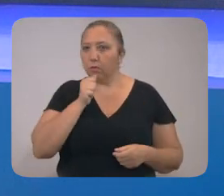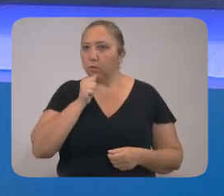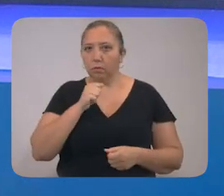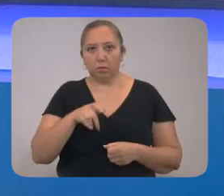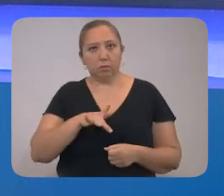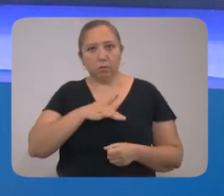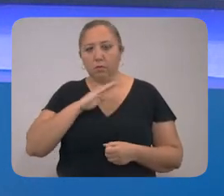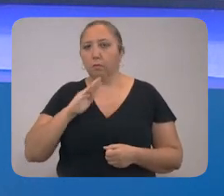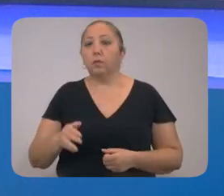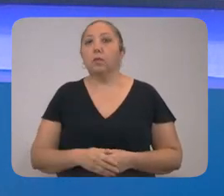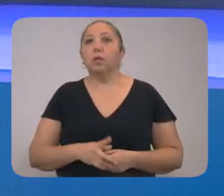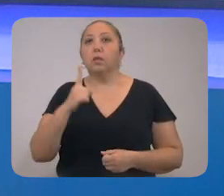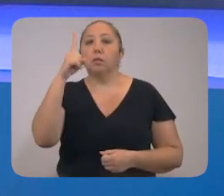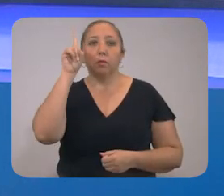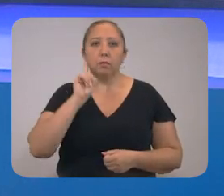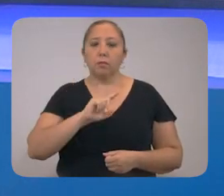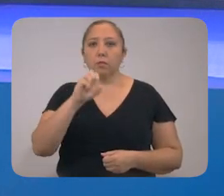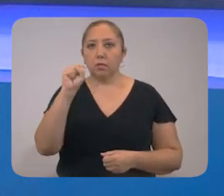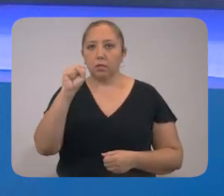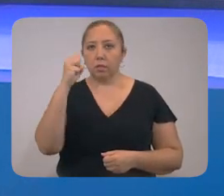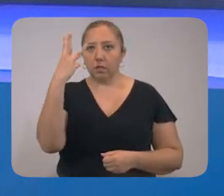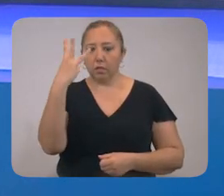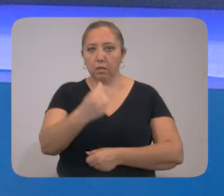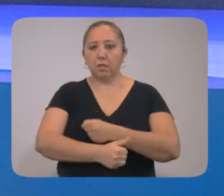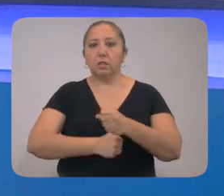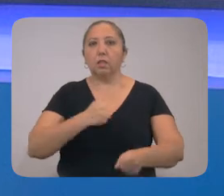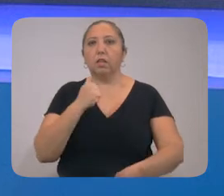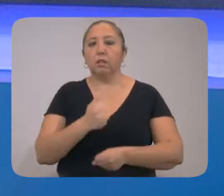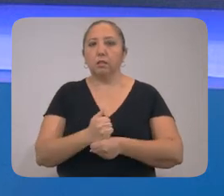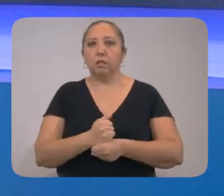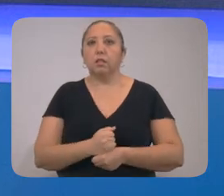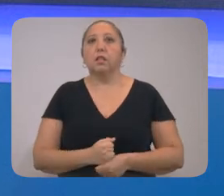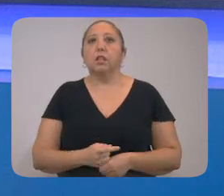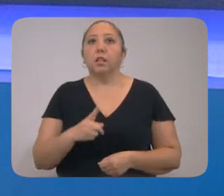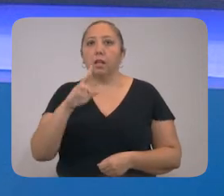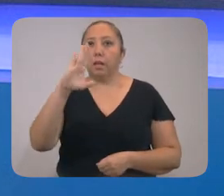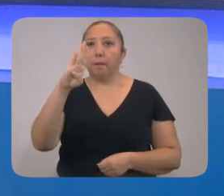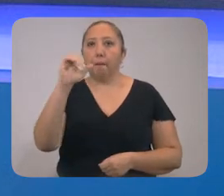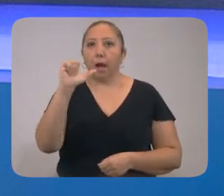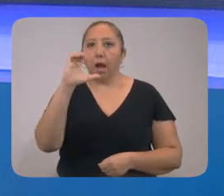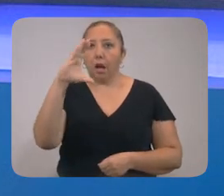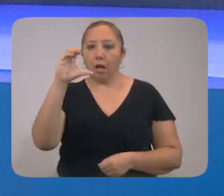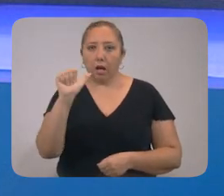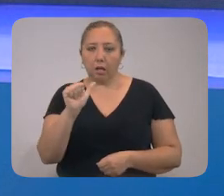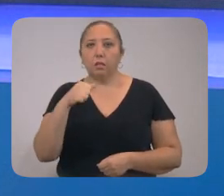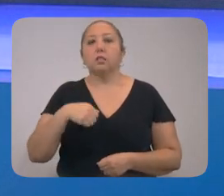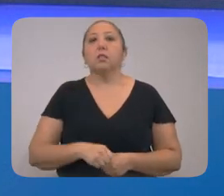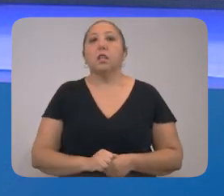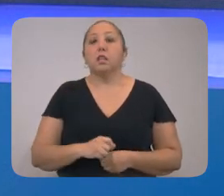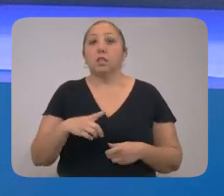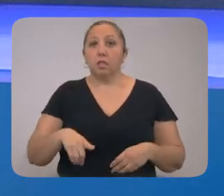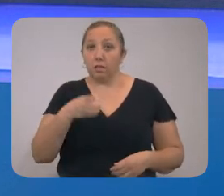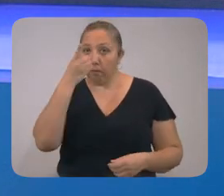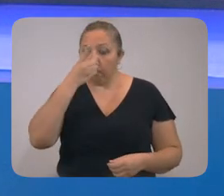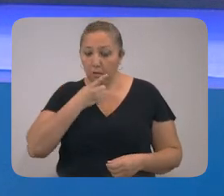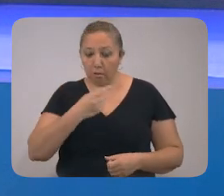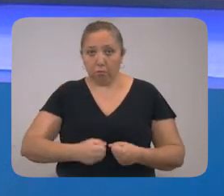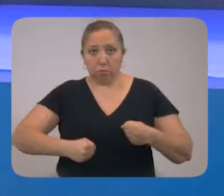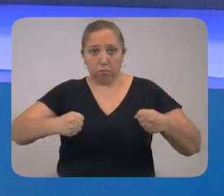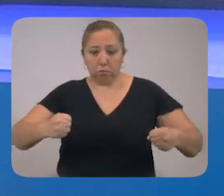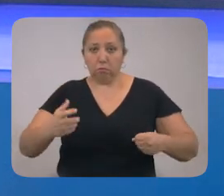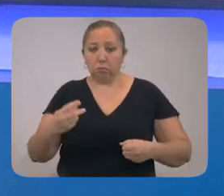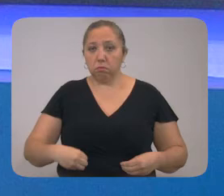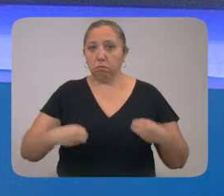presentan síntomas. Una mujer de 63 años, originaria residente de Baca, con diabetes y obesidad. Vivía con